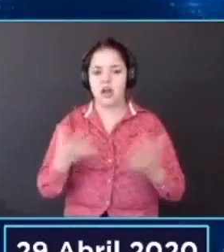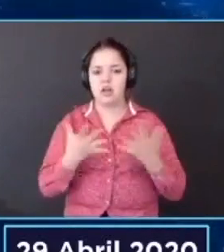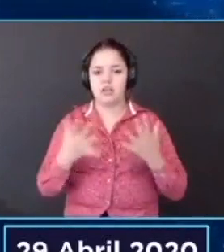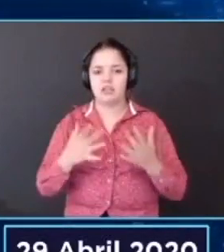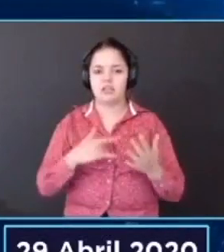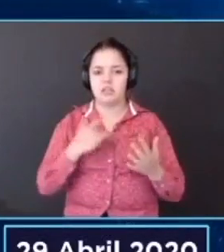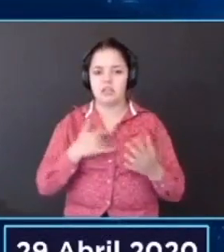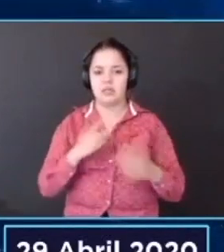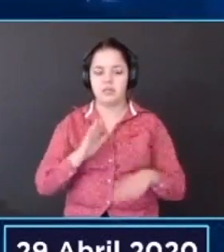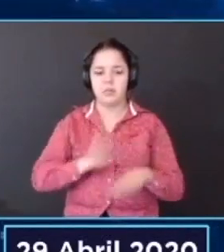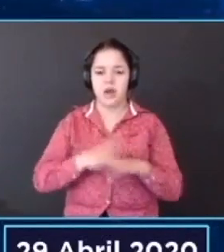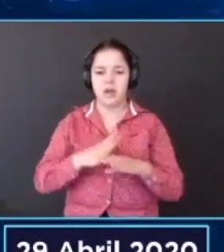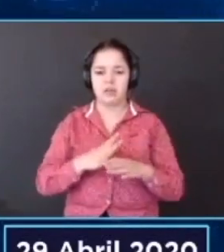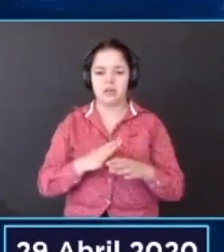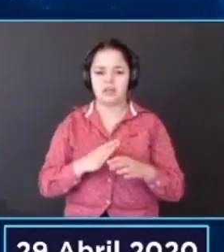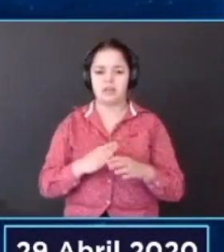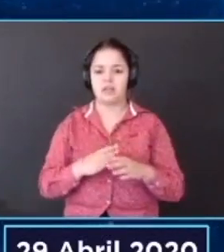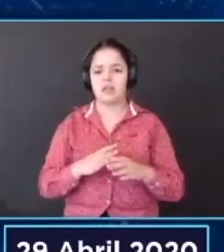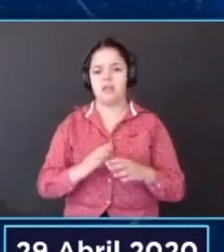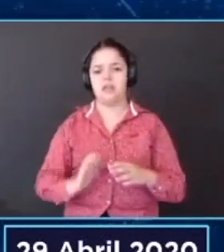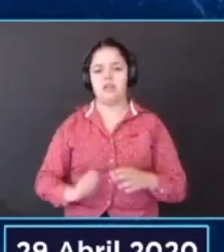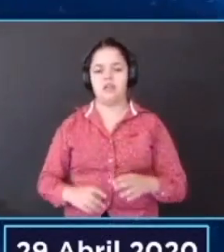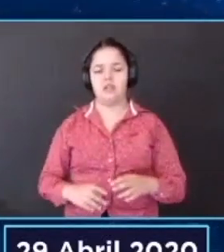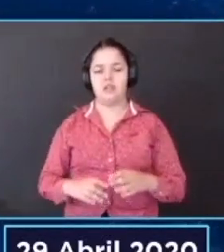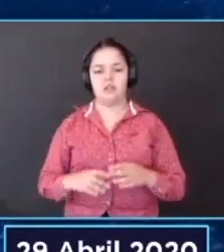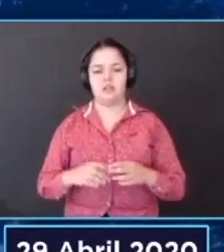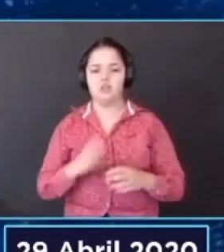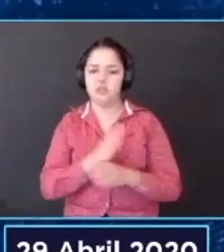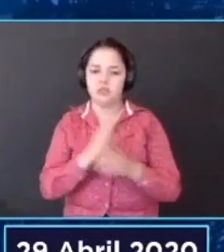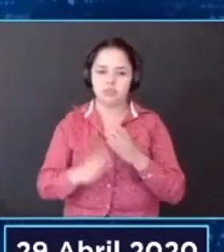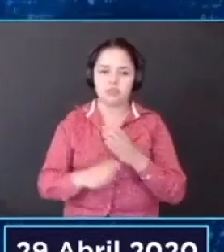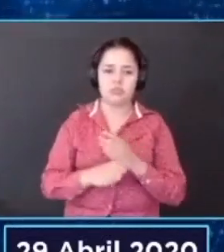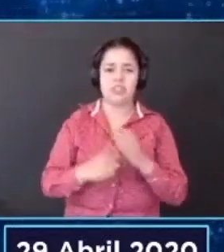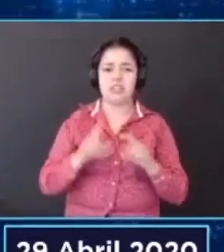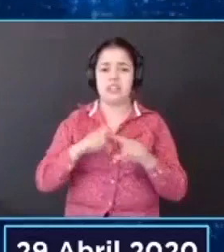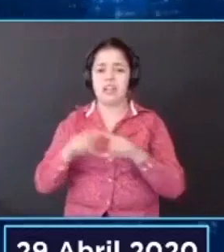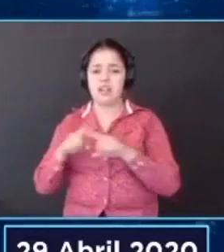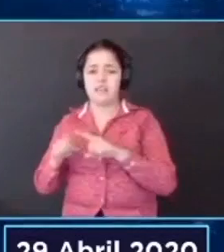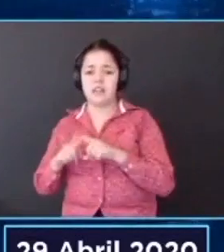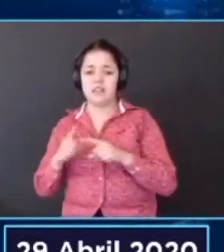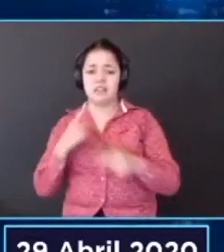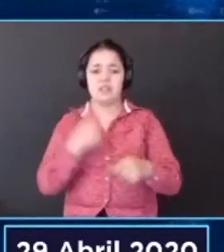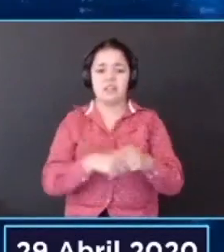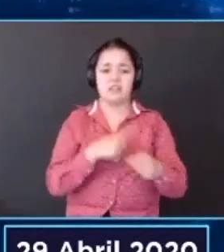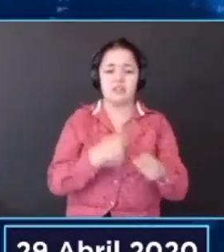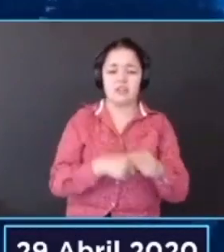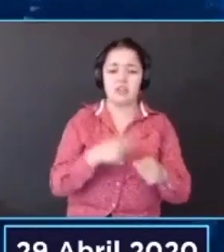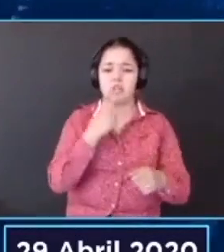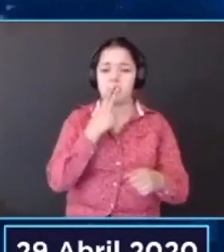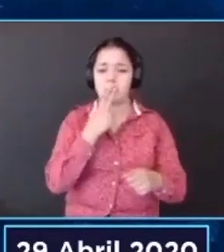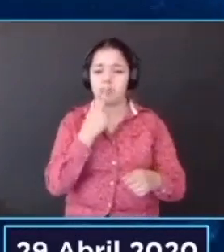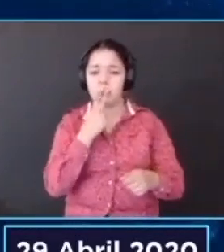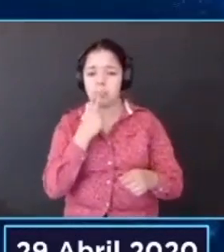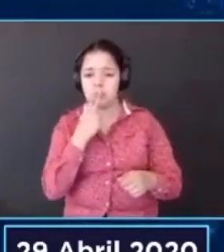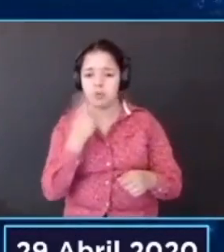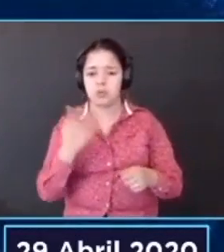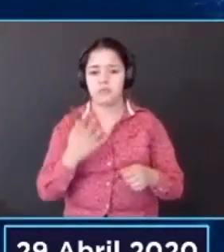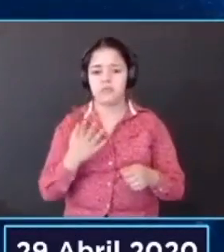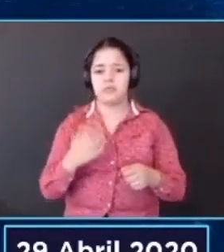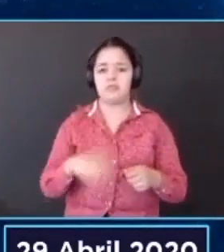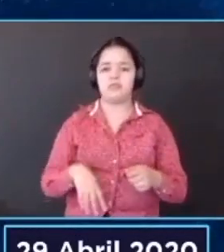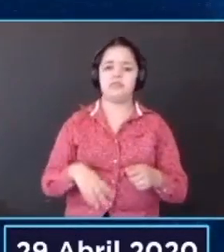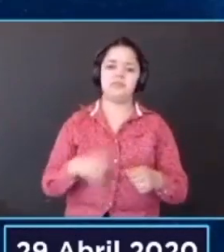3%, tabaquismo 3%, inmunosupresión 2%, VIH-Sida 2%. Son las